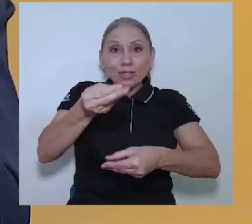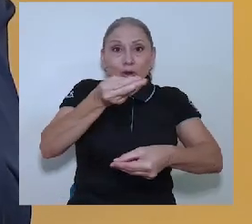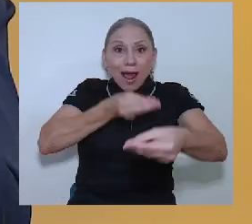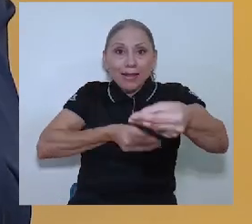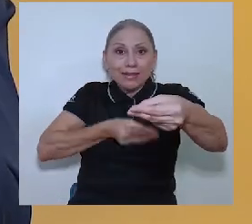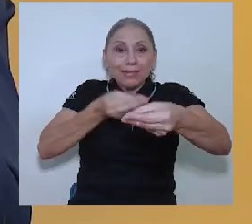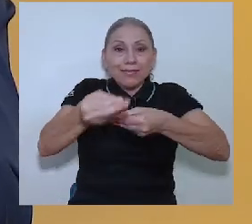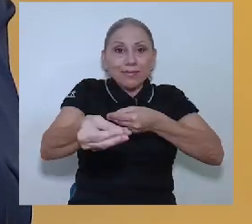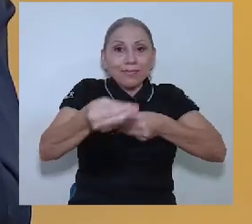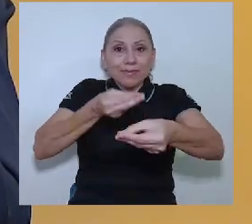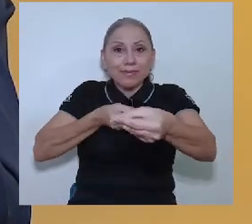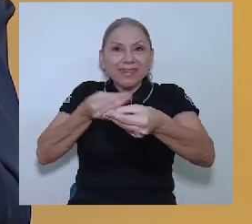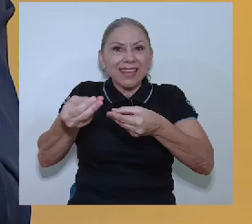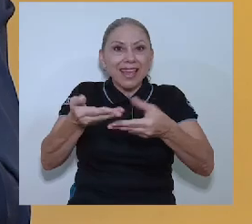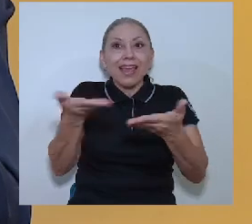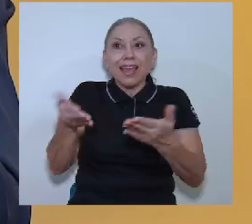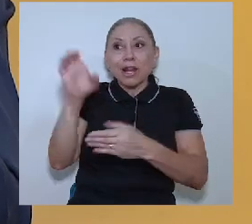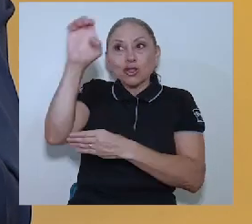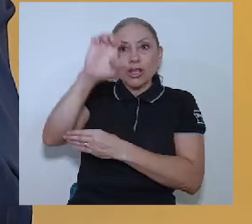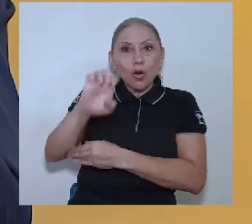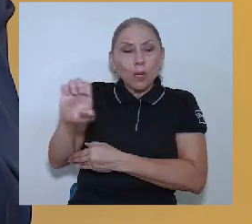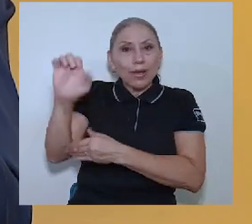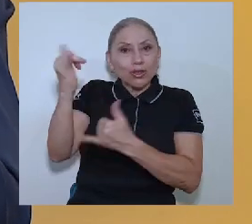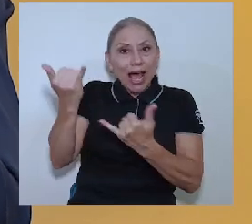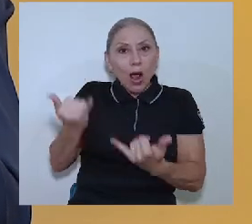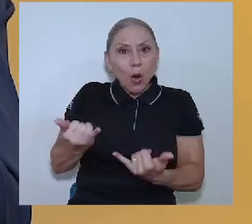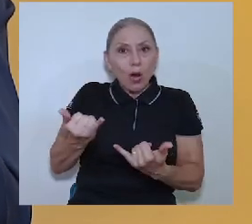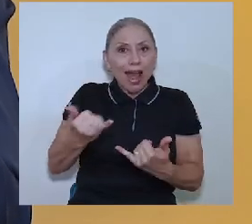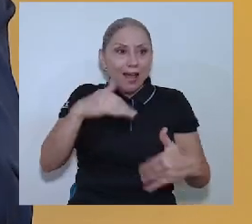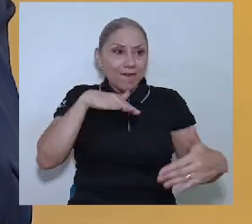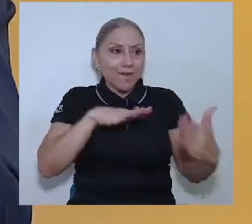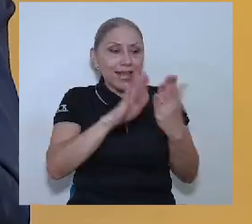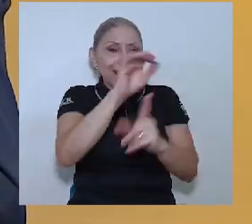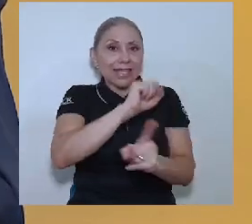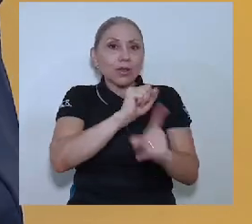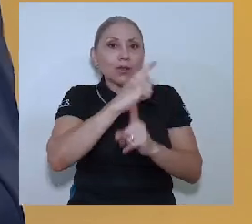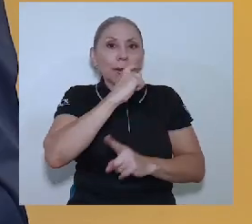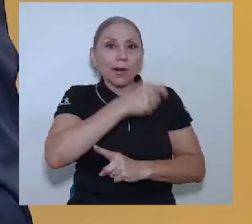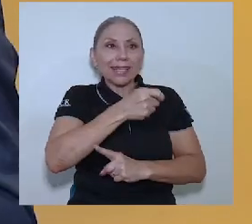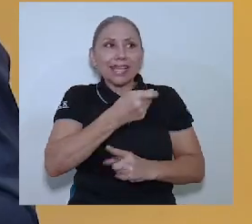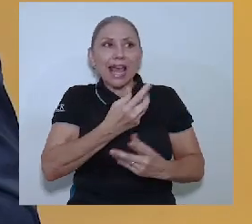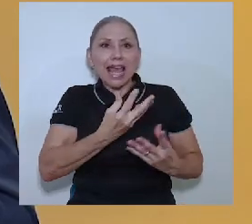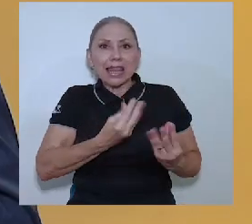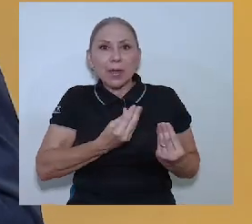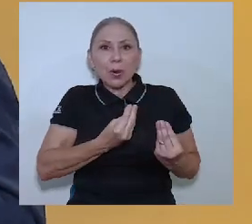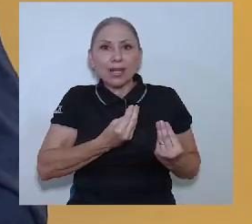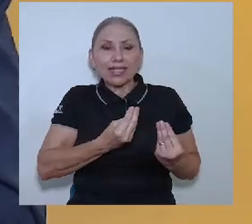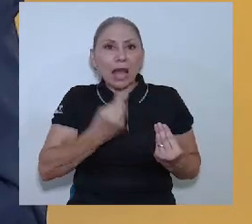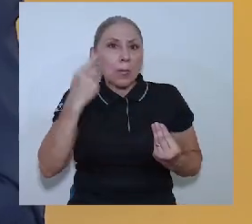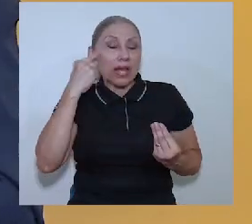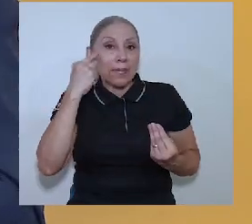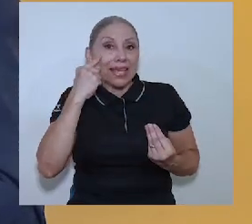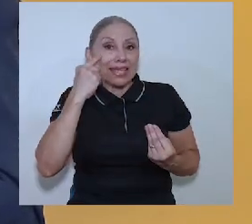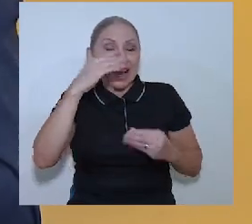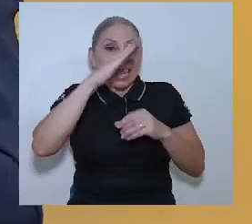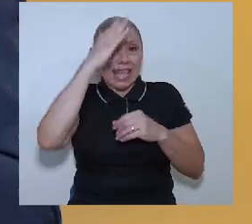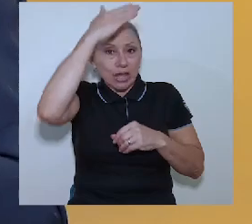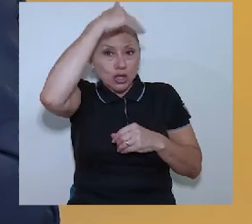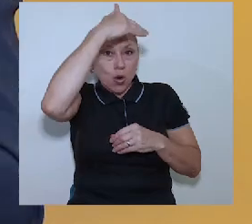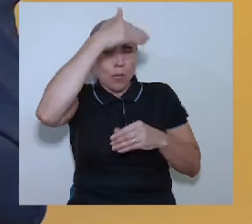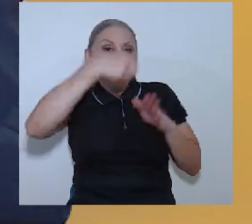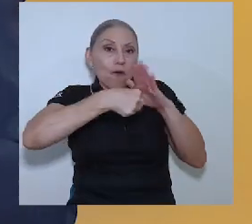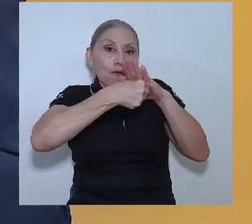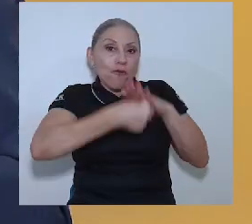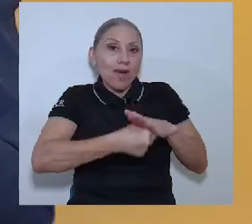de cara a la situación en Ucrania, tengan muchos temores de que de pronto Trump fuerce a Ucrania,